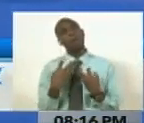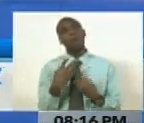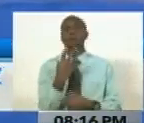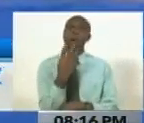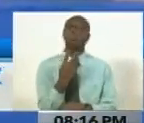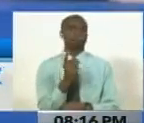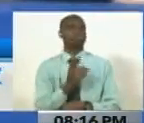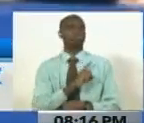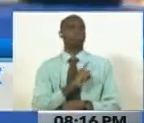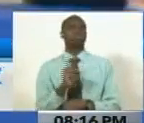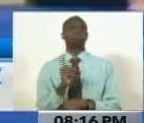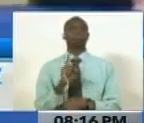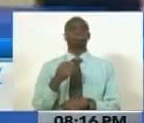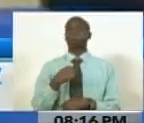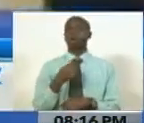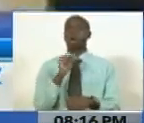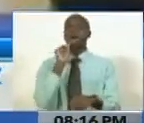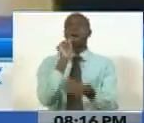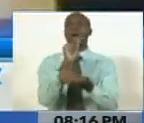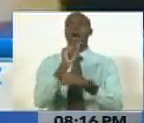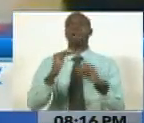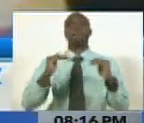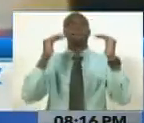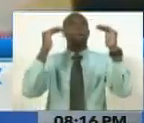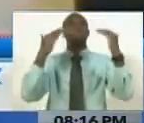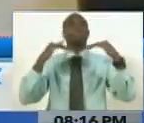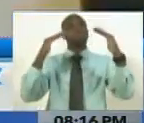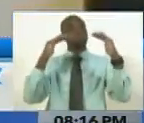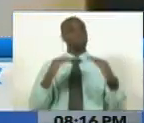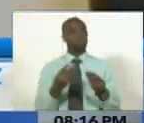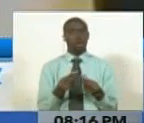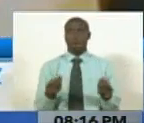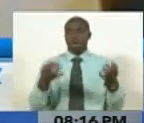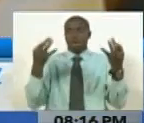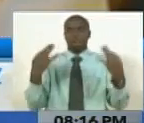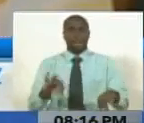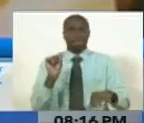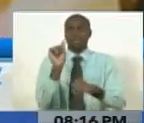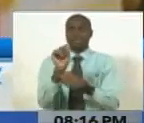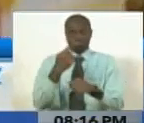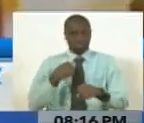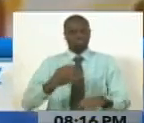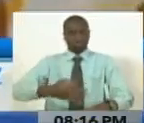las verdades puede ser un tono agrio. Un tono normal en que debe ser. Dice. ¿Qué significa?